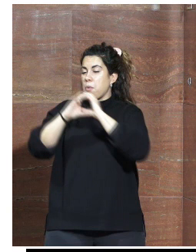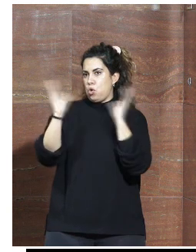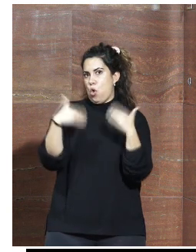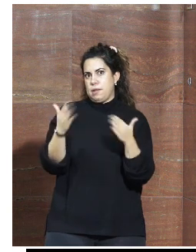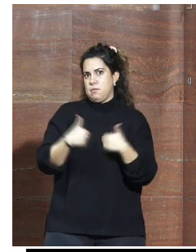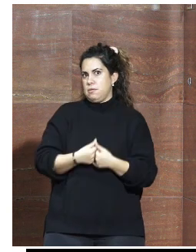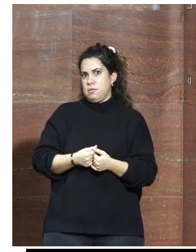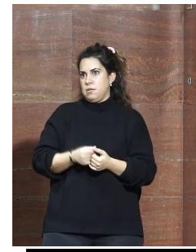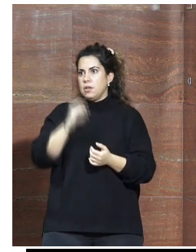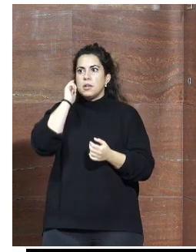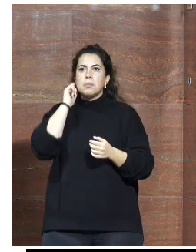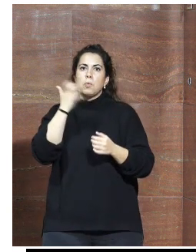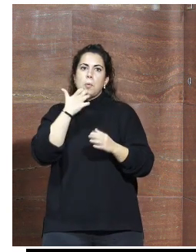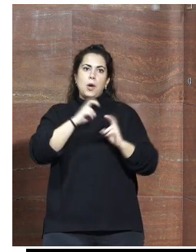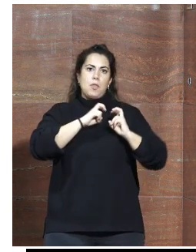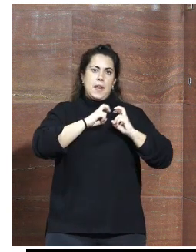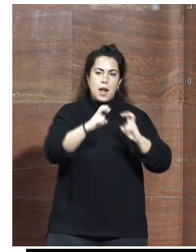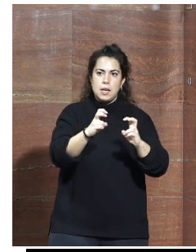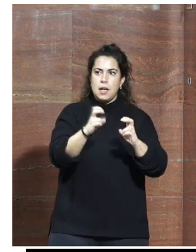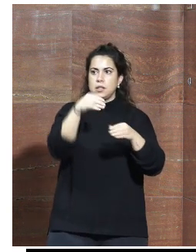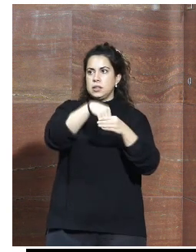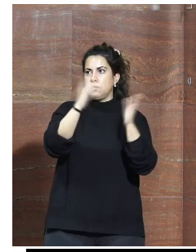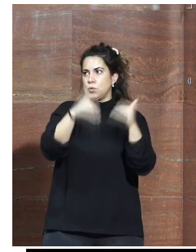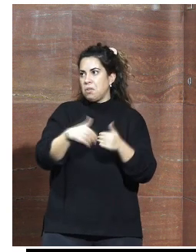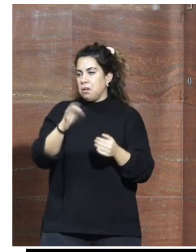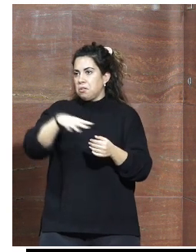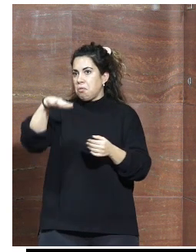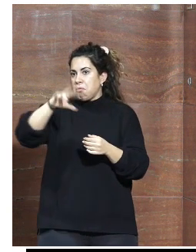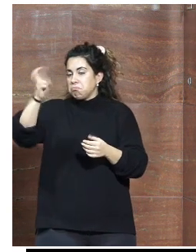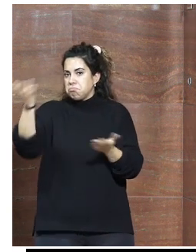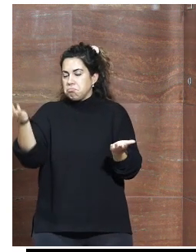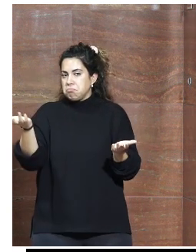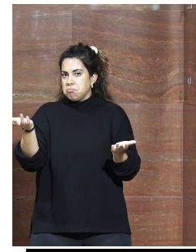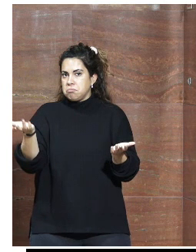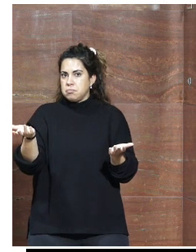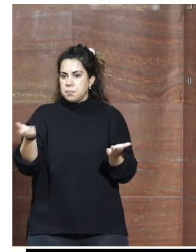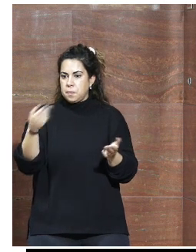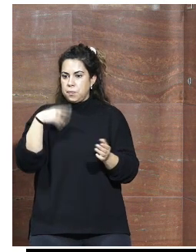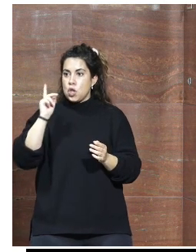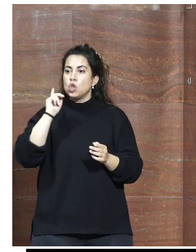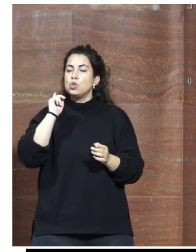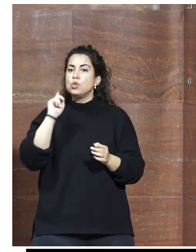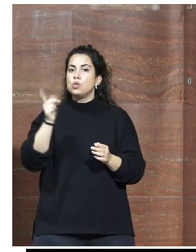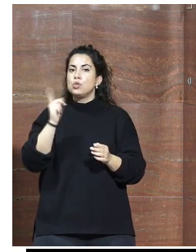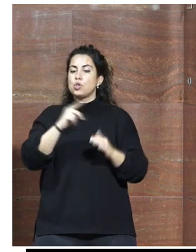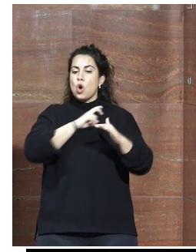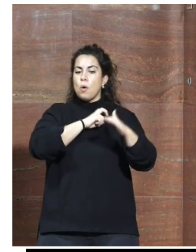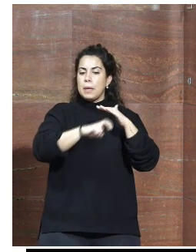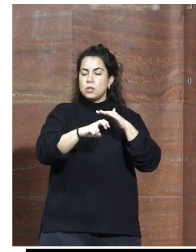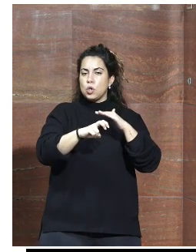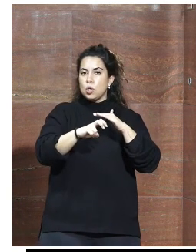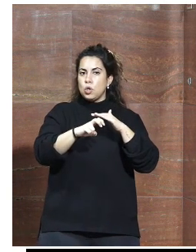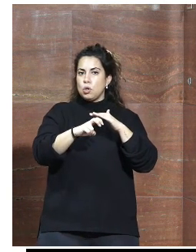y tampoco en cercanías y en ningún otro sitio, vamos. O sea, este es solamente es en Metro y en